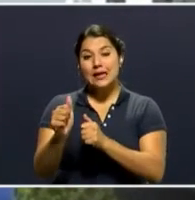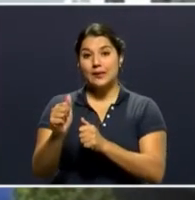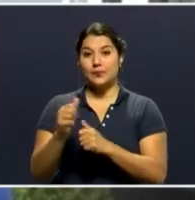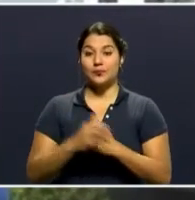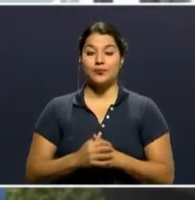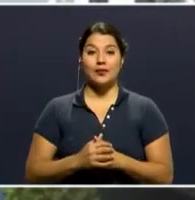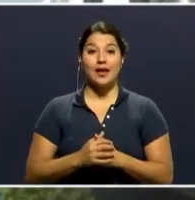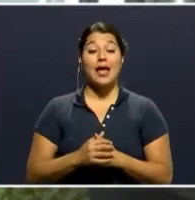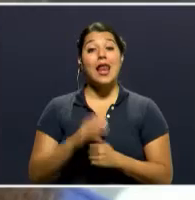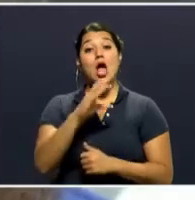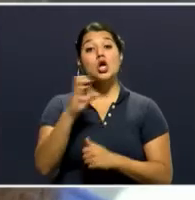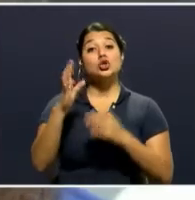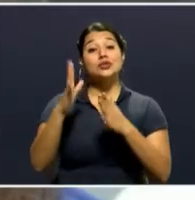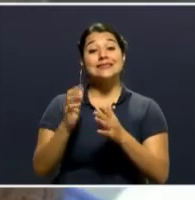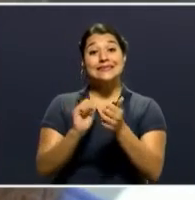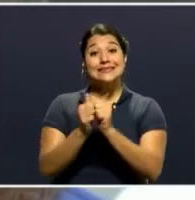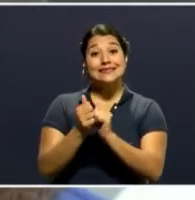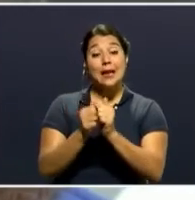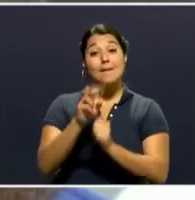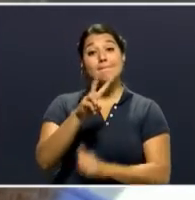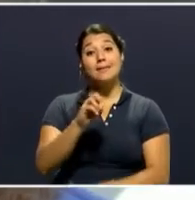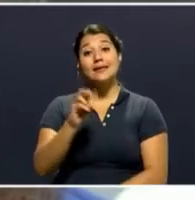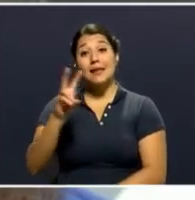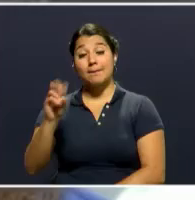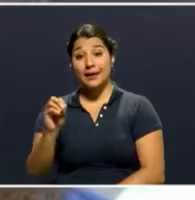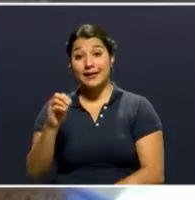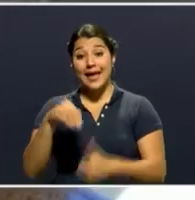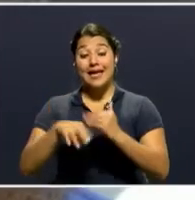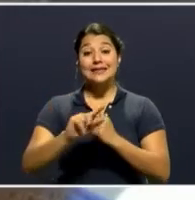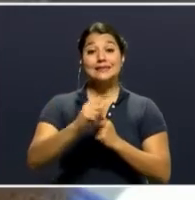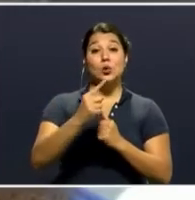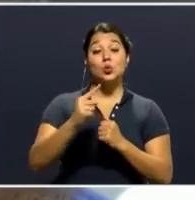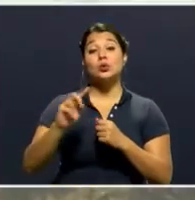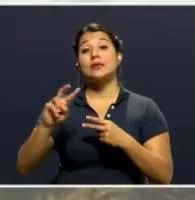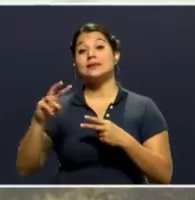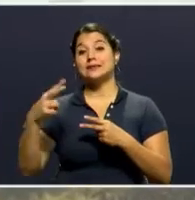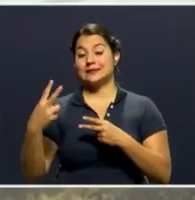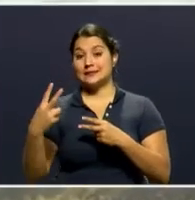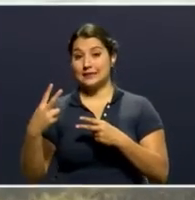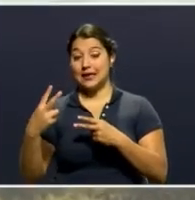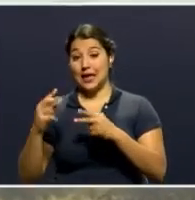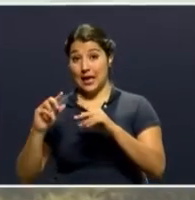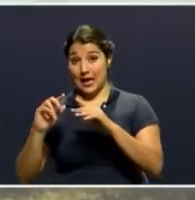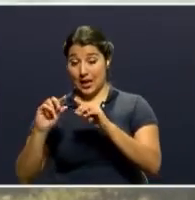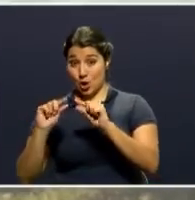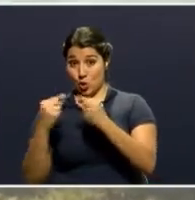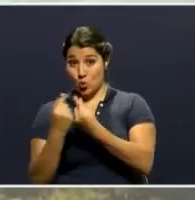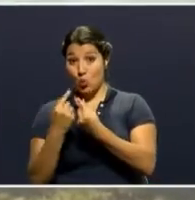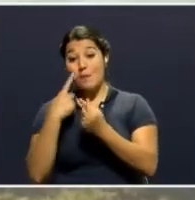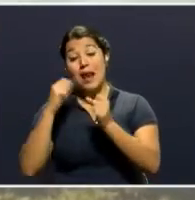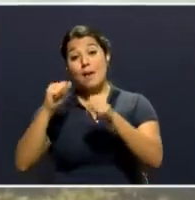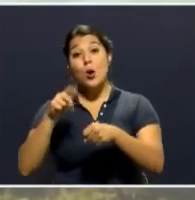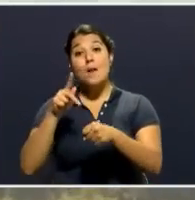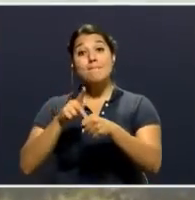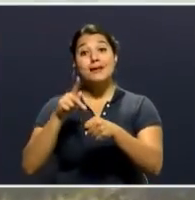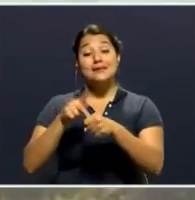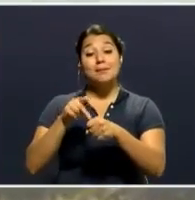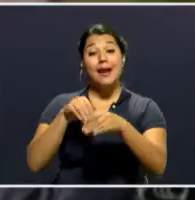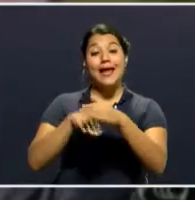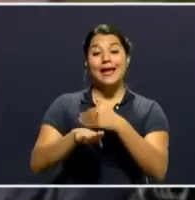platica competirá en el 2020 en la segunda y primera división con tal de asegurar su participación para el